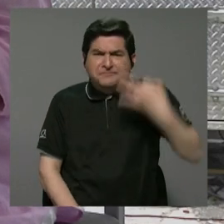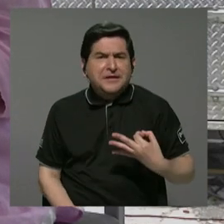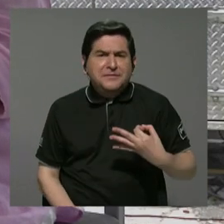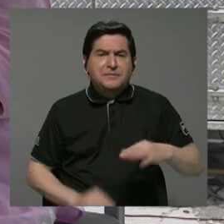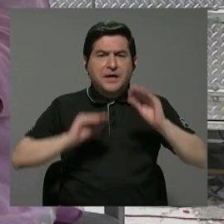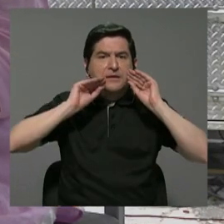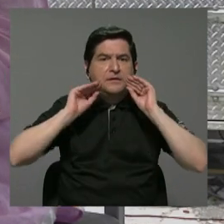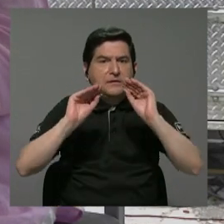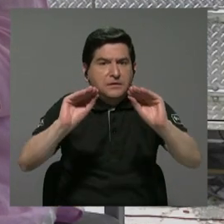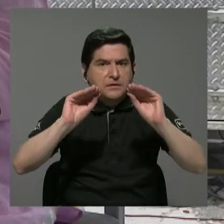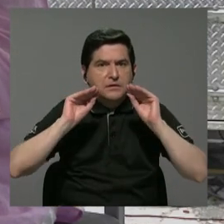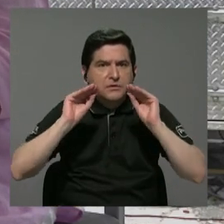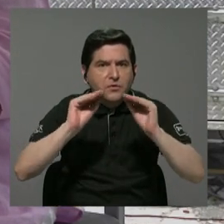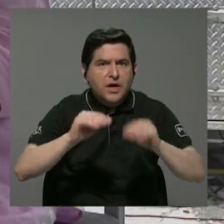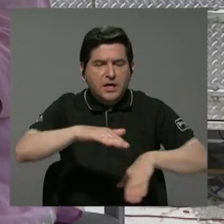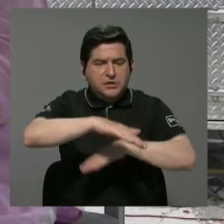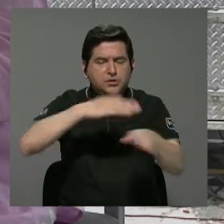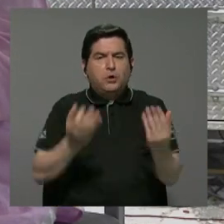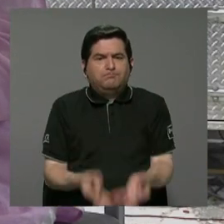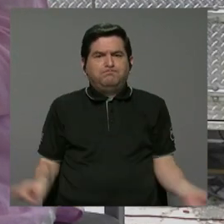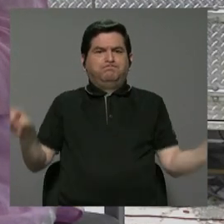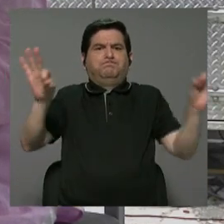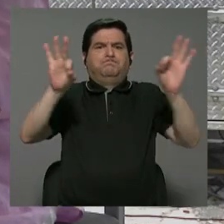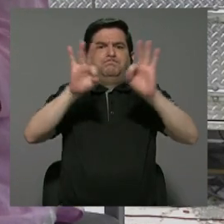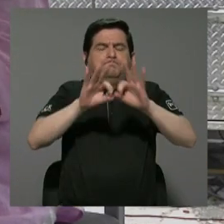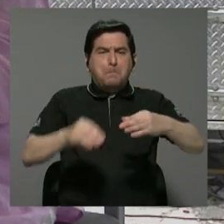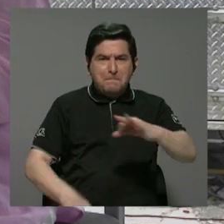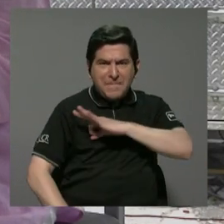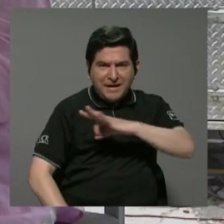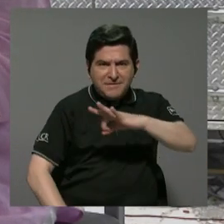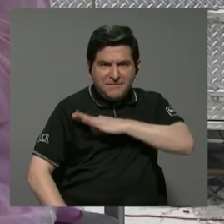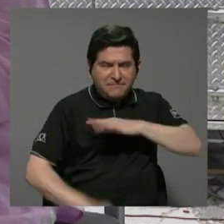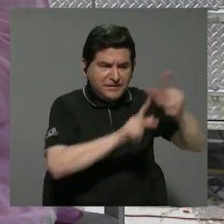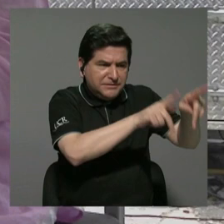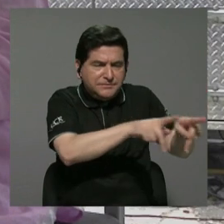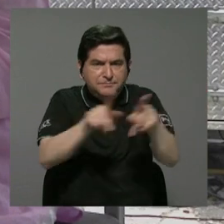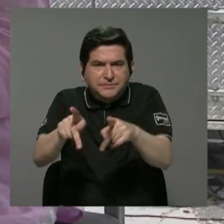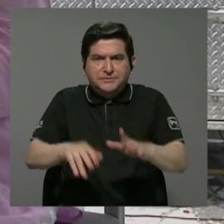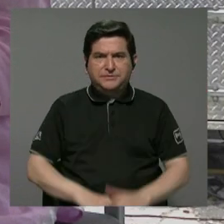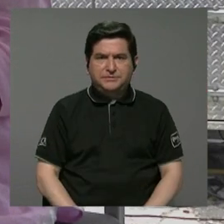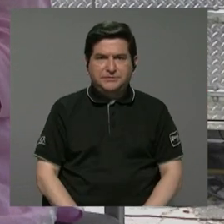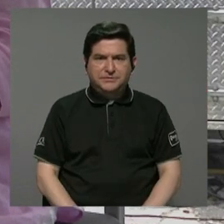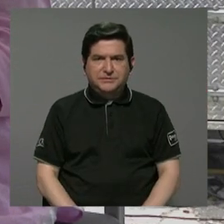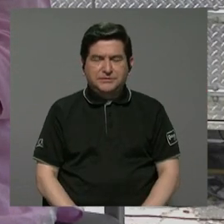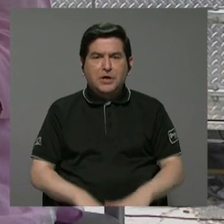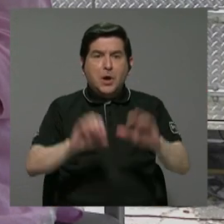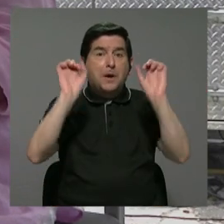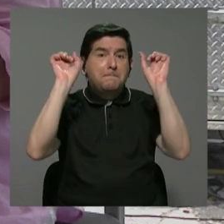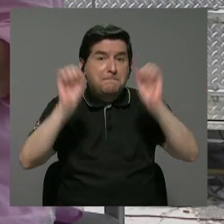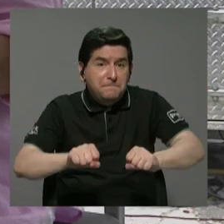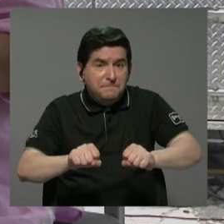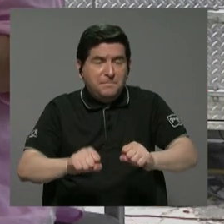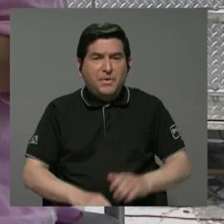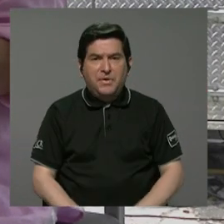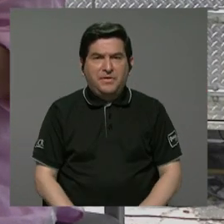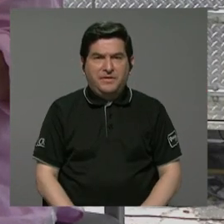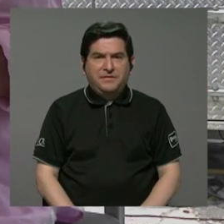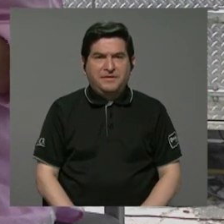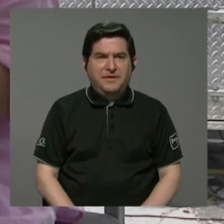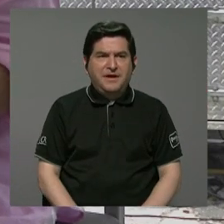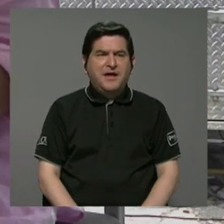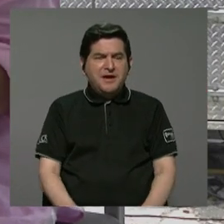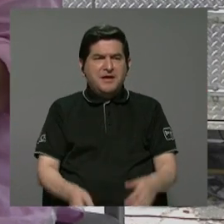la educación era el pilar fundamental para el bienestar de la gente, para las posibilidades